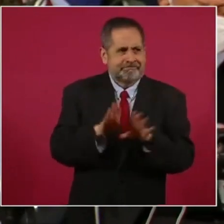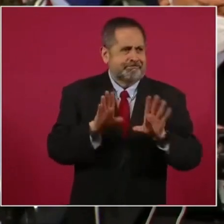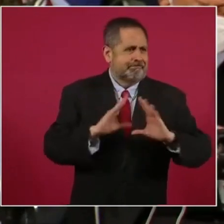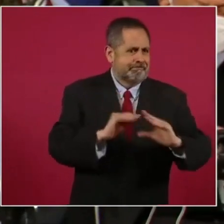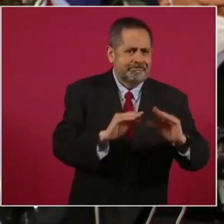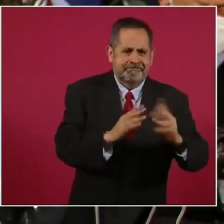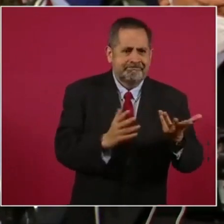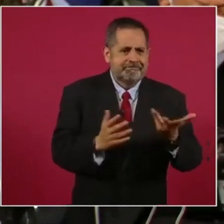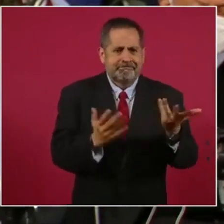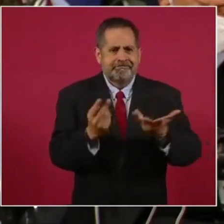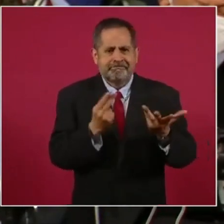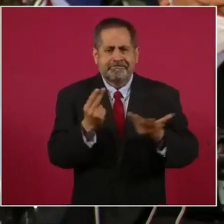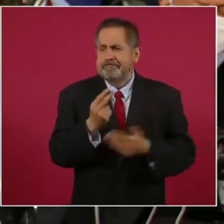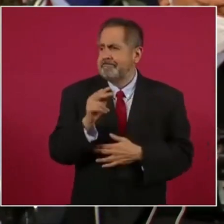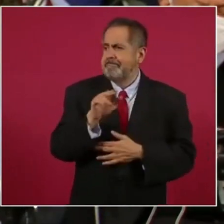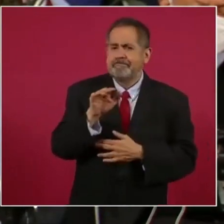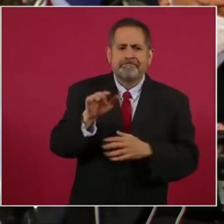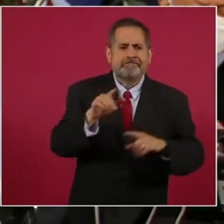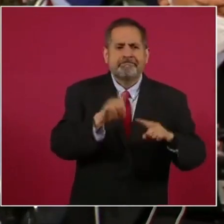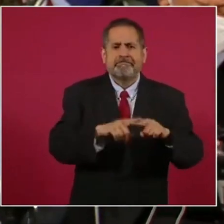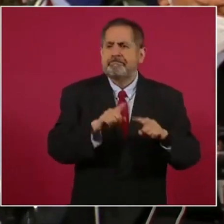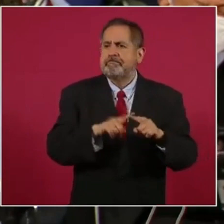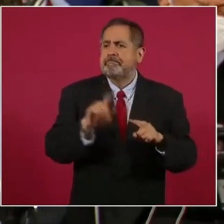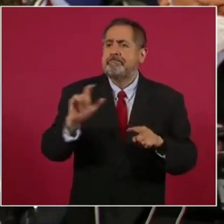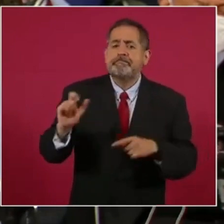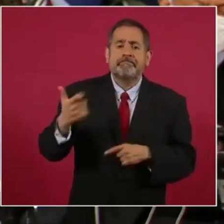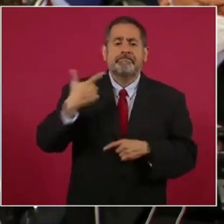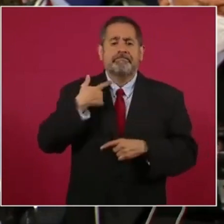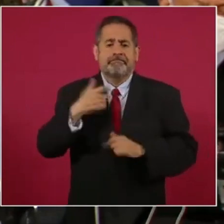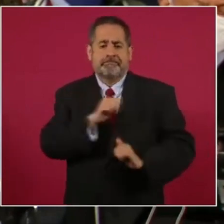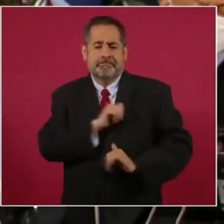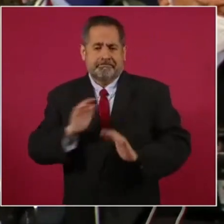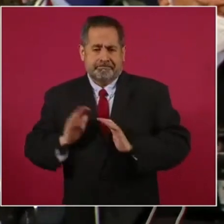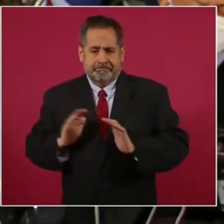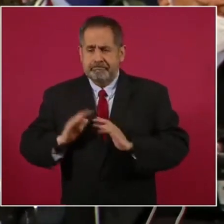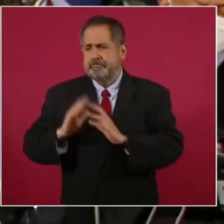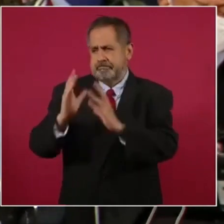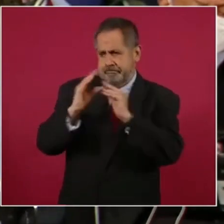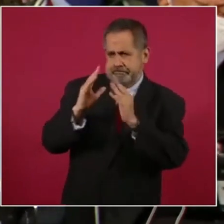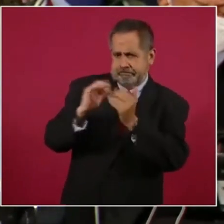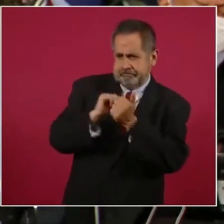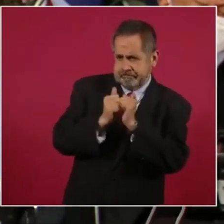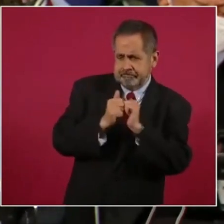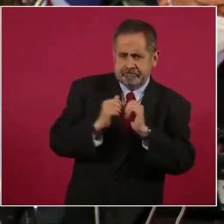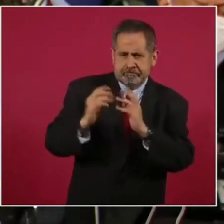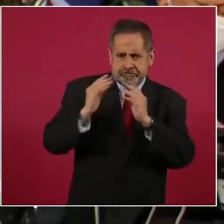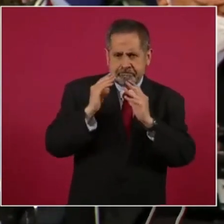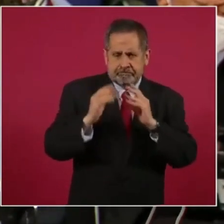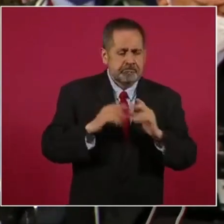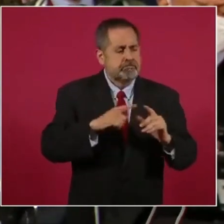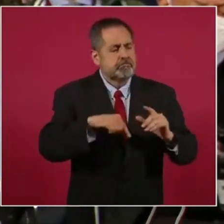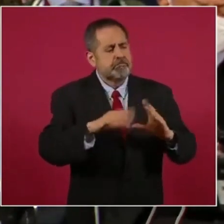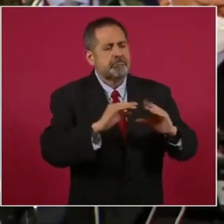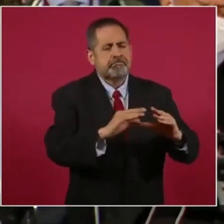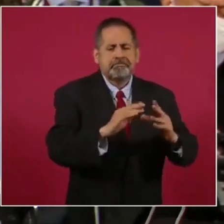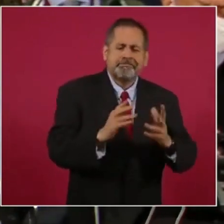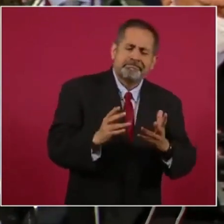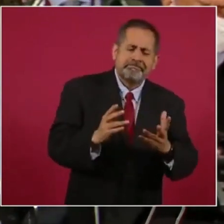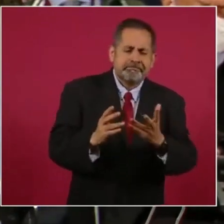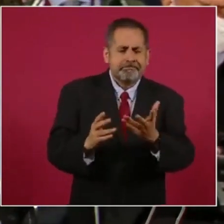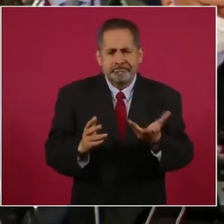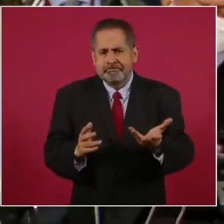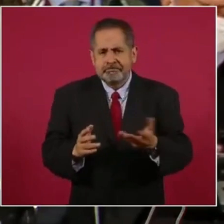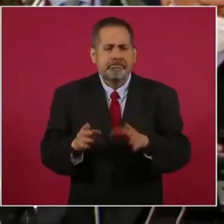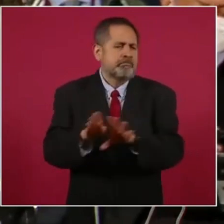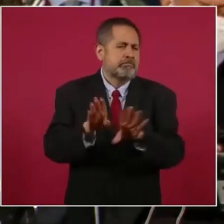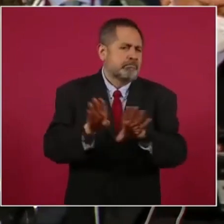veces recurren a militares retirados para cuando ya se dieron cuenta que que no les funciona la seguridad en su municipio. ¿Habría